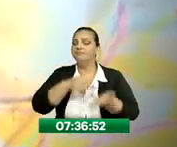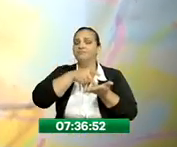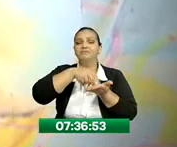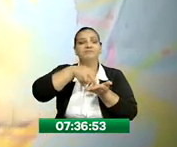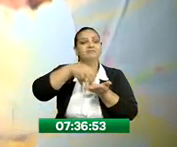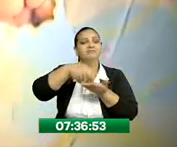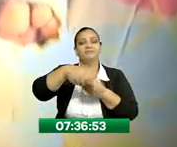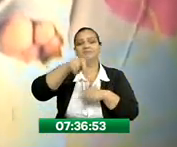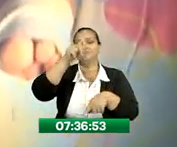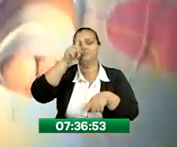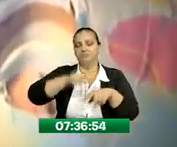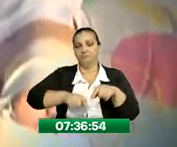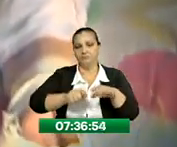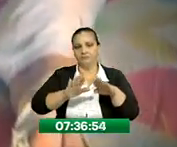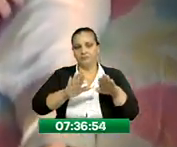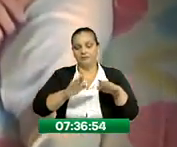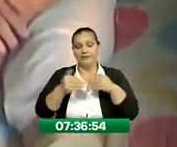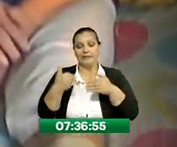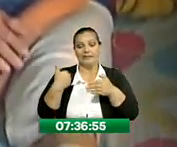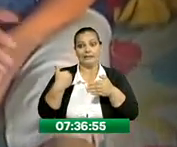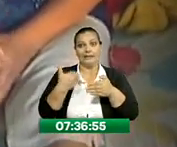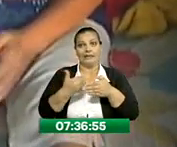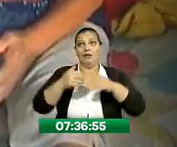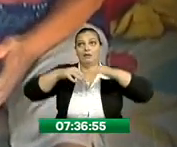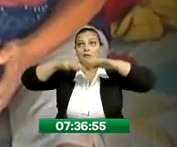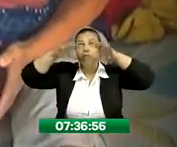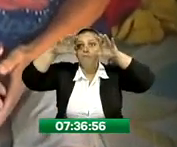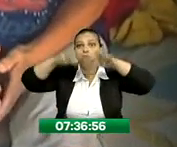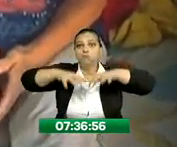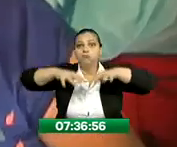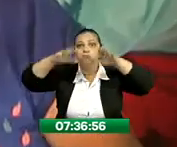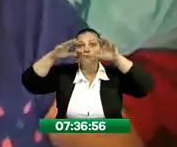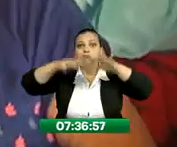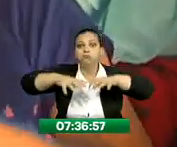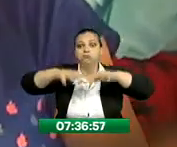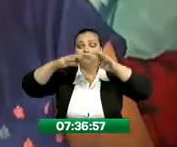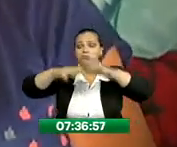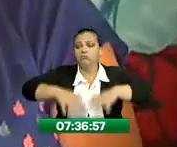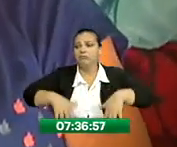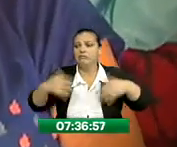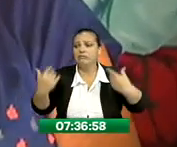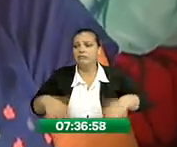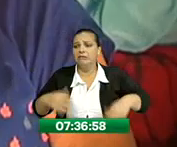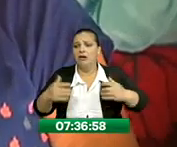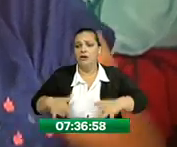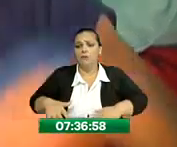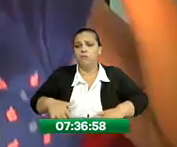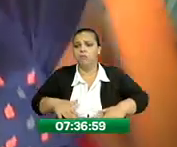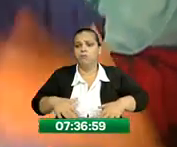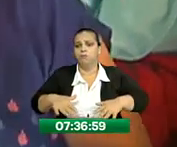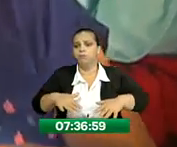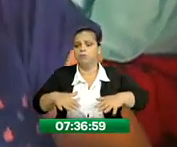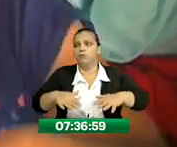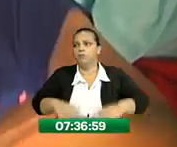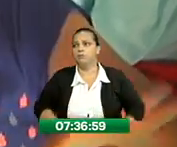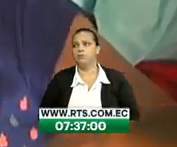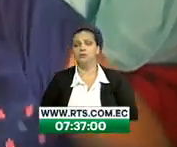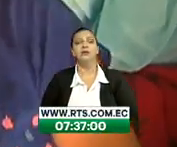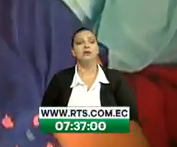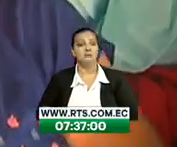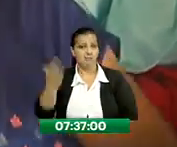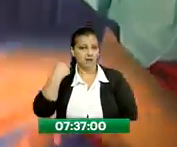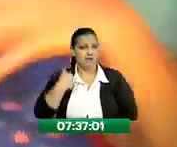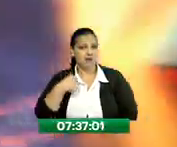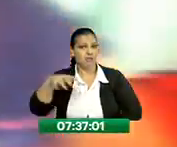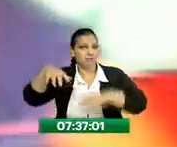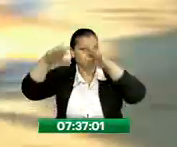genera serios problemas con sus pertenencias. Se me llenó esto full de agua, todo se me fue a pique, todo. Hasta mi televisor